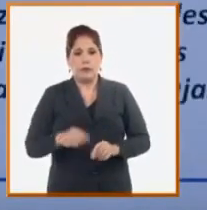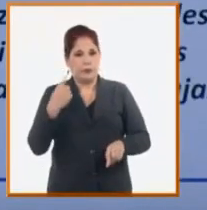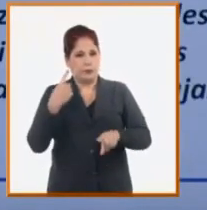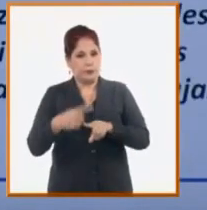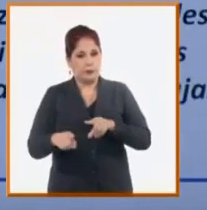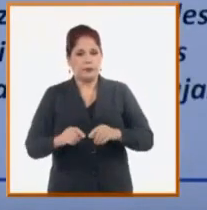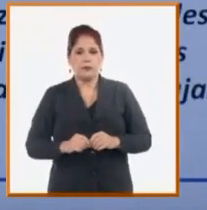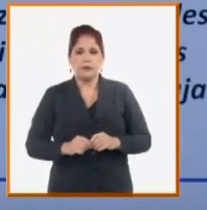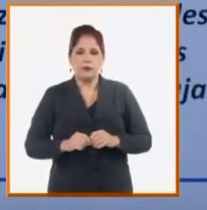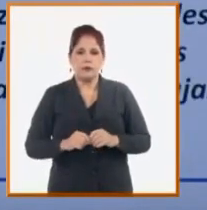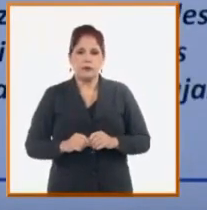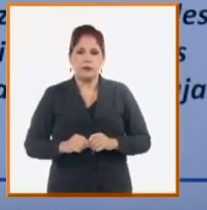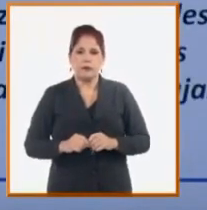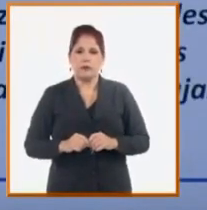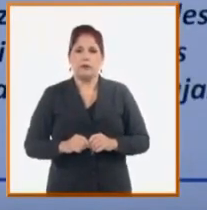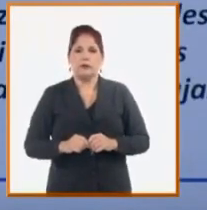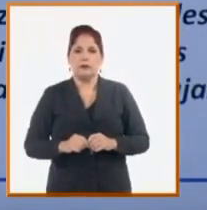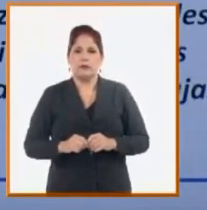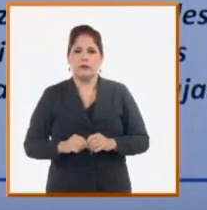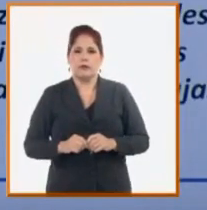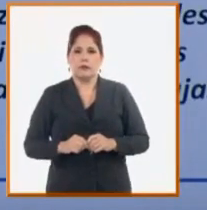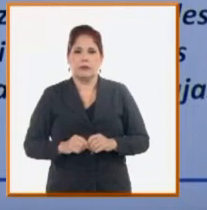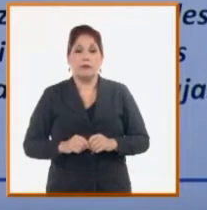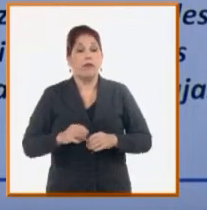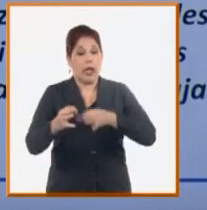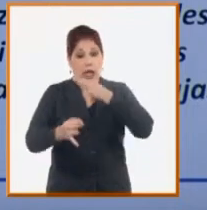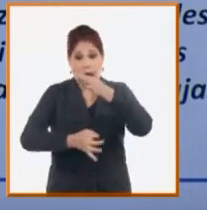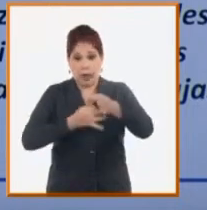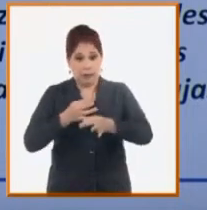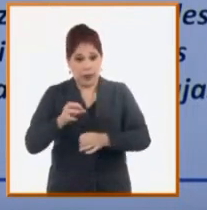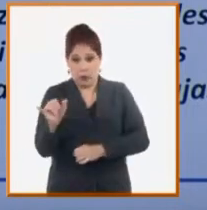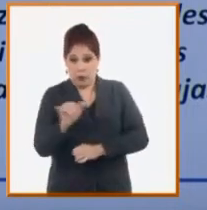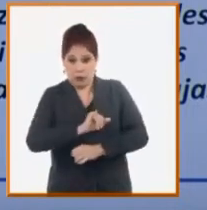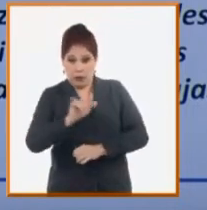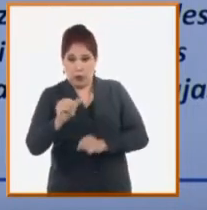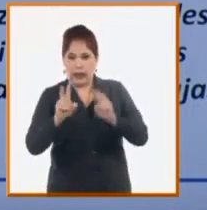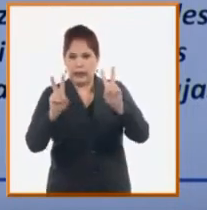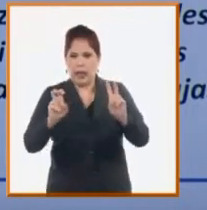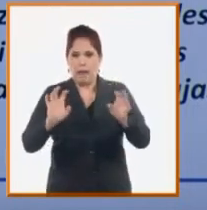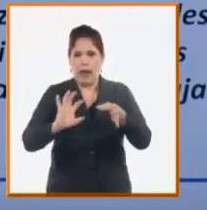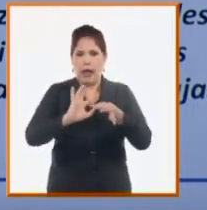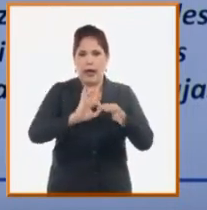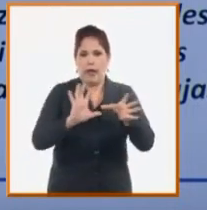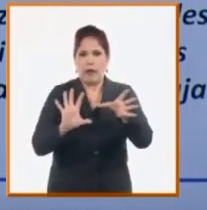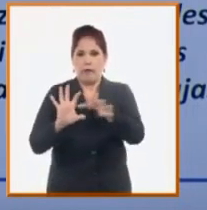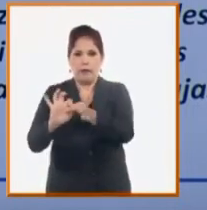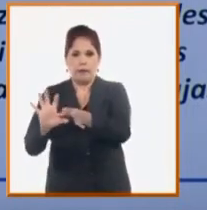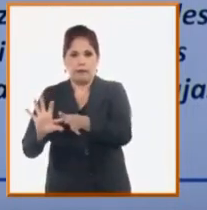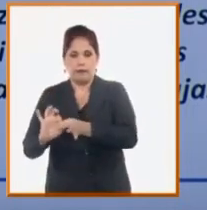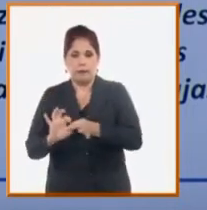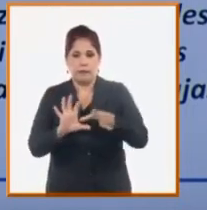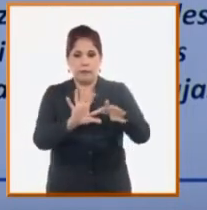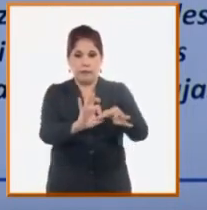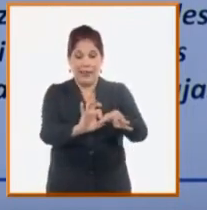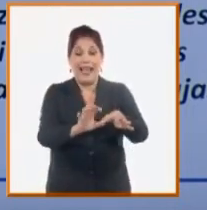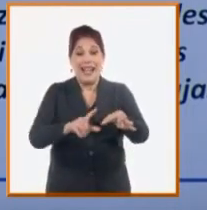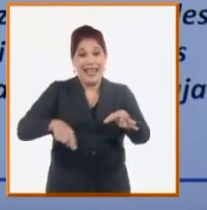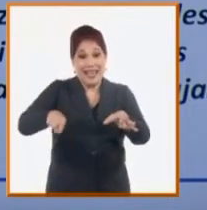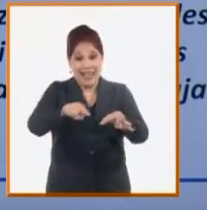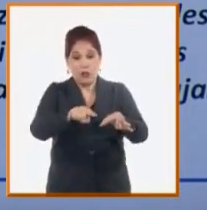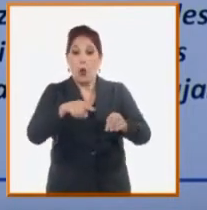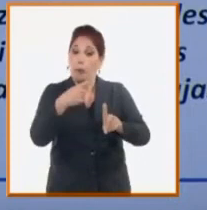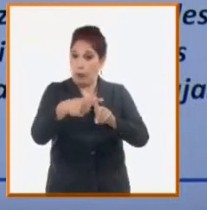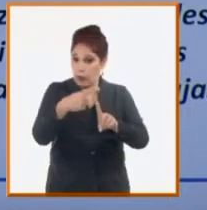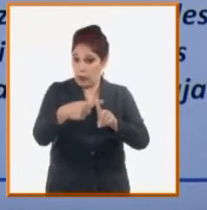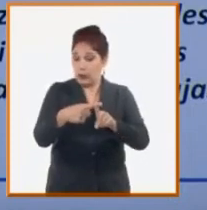Adelante. Como se explicaba también, el tema de los encadenamientos, lo mismo aparece como elemento positivo